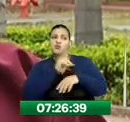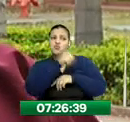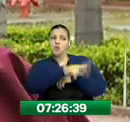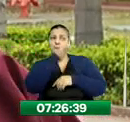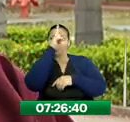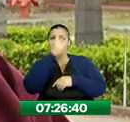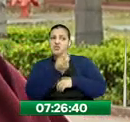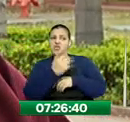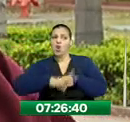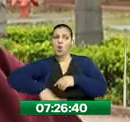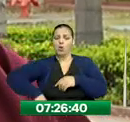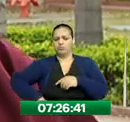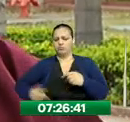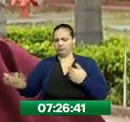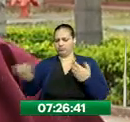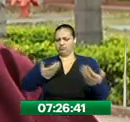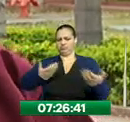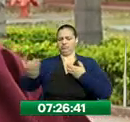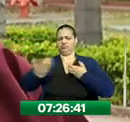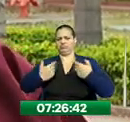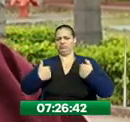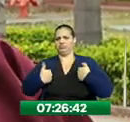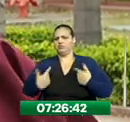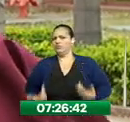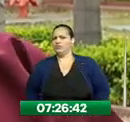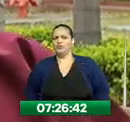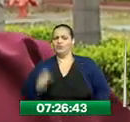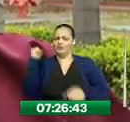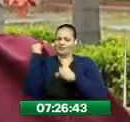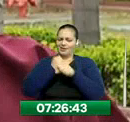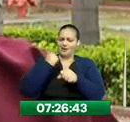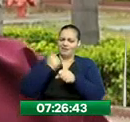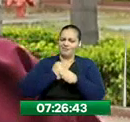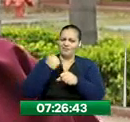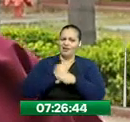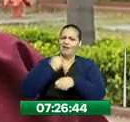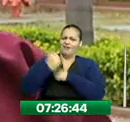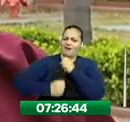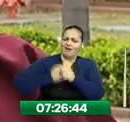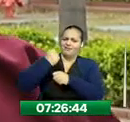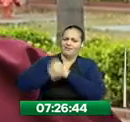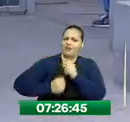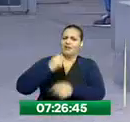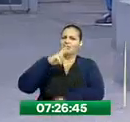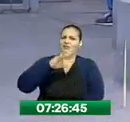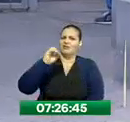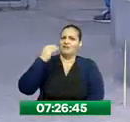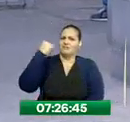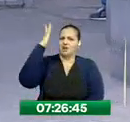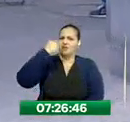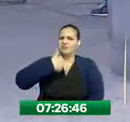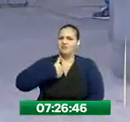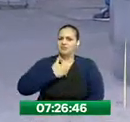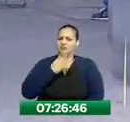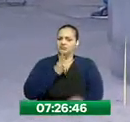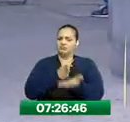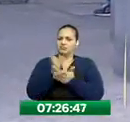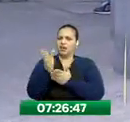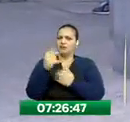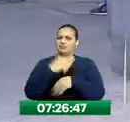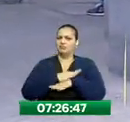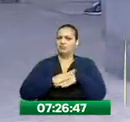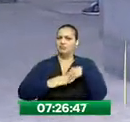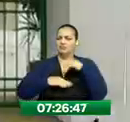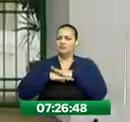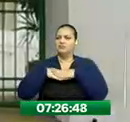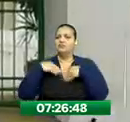Y lo que uno lo ha conseguido durante tantos años, más de 30 años de carrera de servicio. Ni la defensa y tampoco familiares